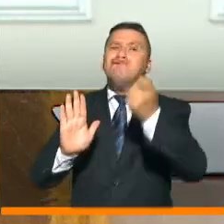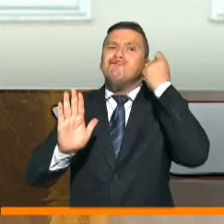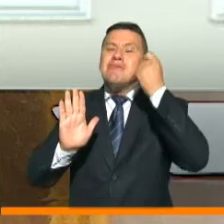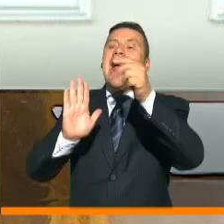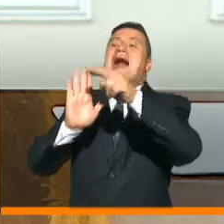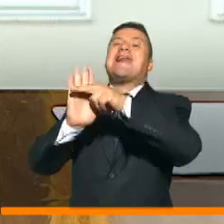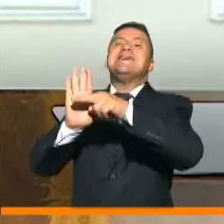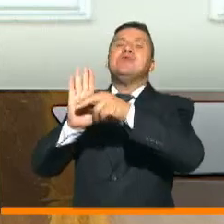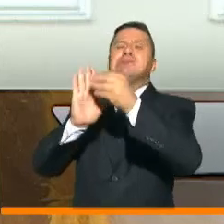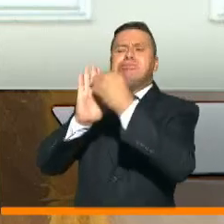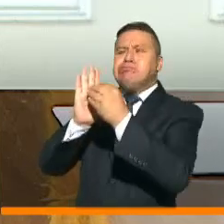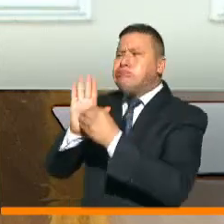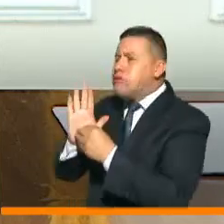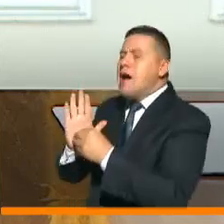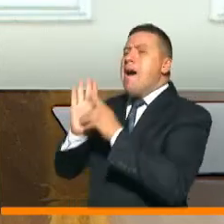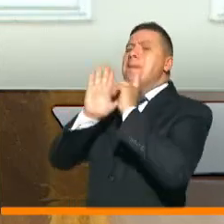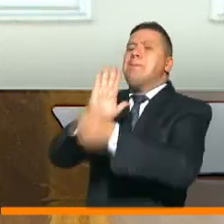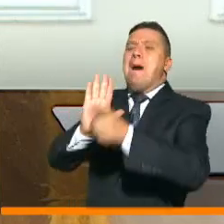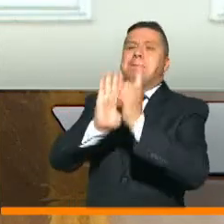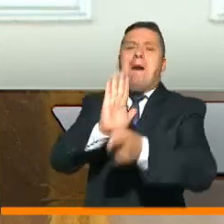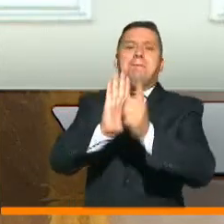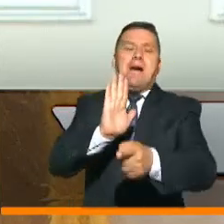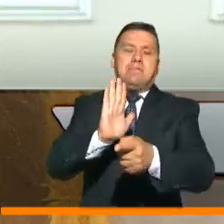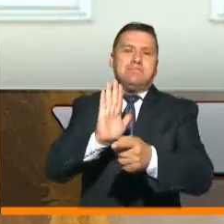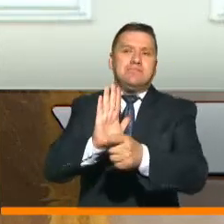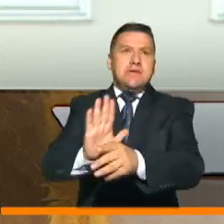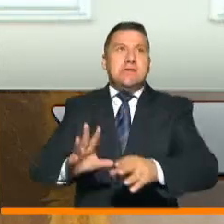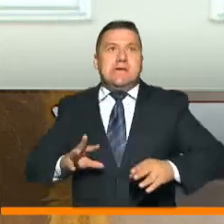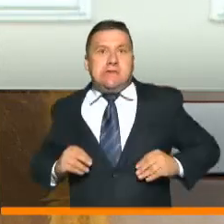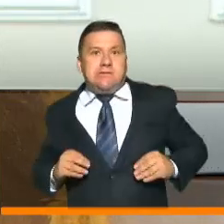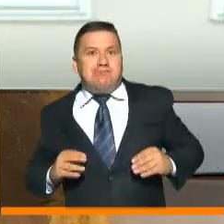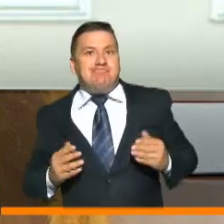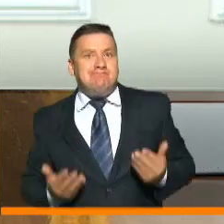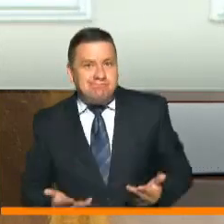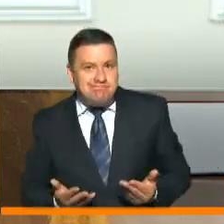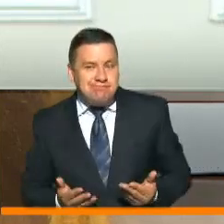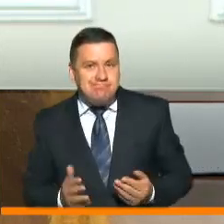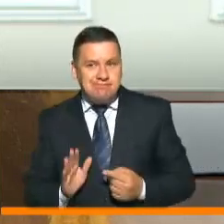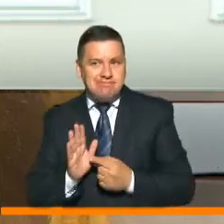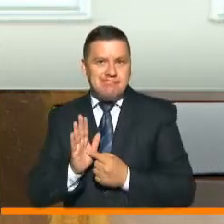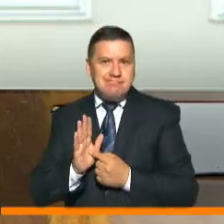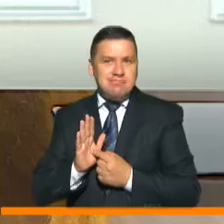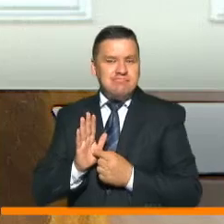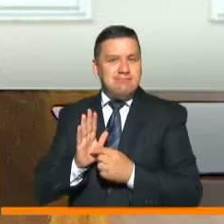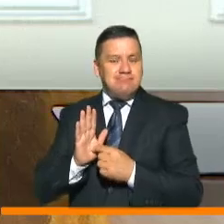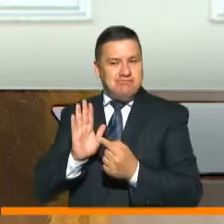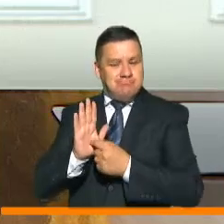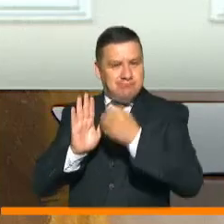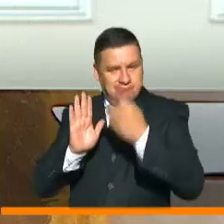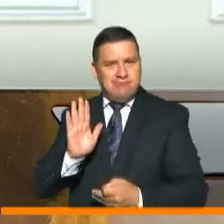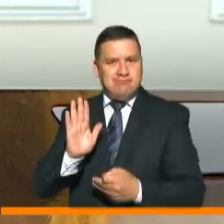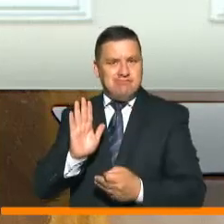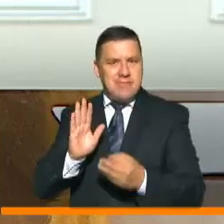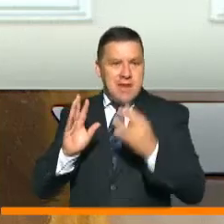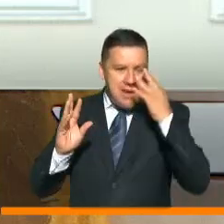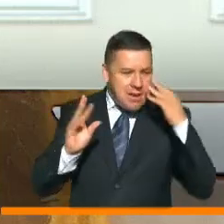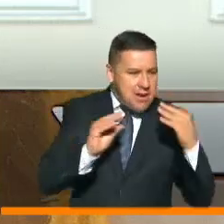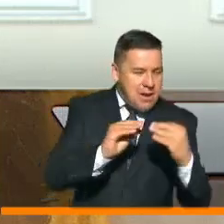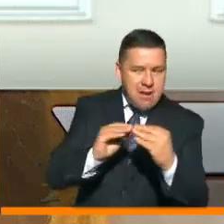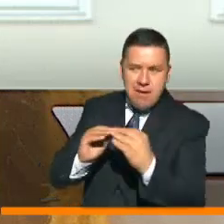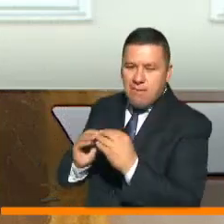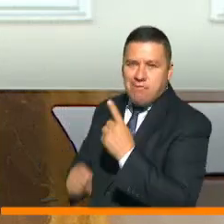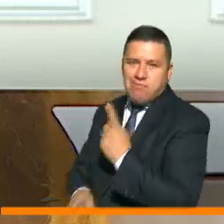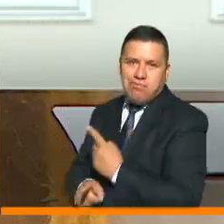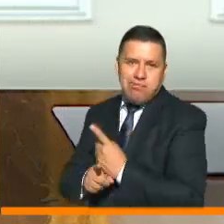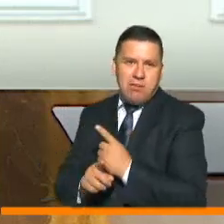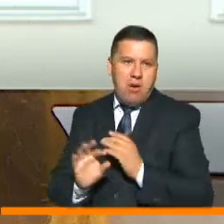pasados y donde se establecen las medidas a tomar de manera legítima, de manera concertada y además